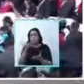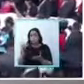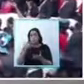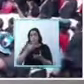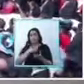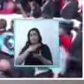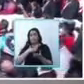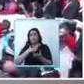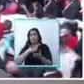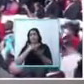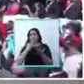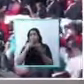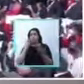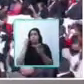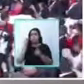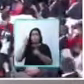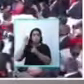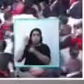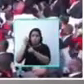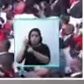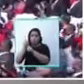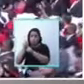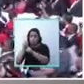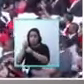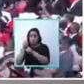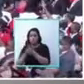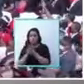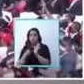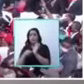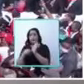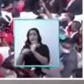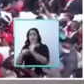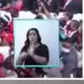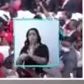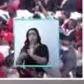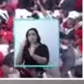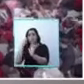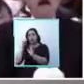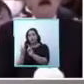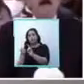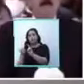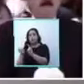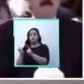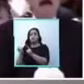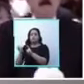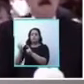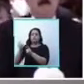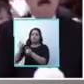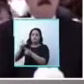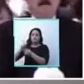de Honduras hacia otros países, y bueno, es fácil en términos de lógica preguntarnos cómo